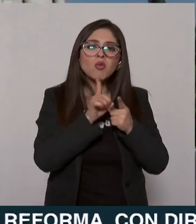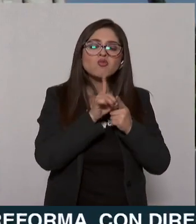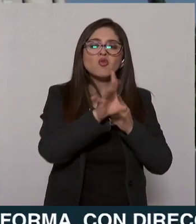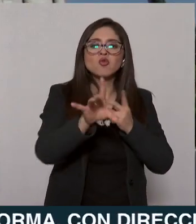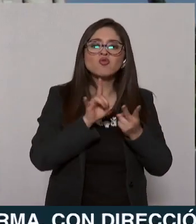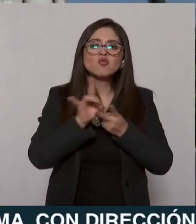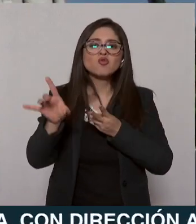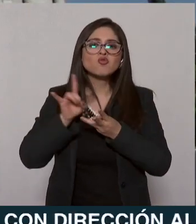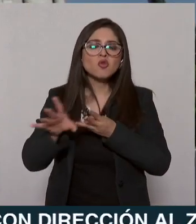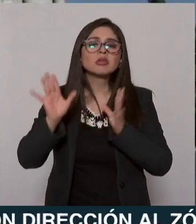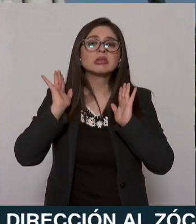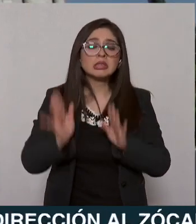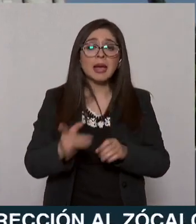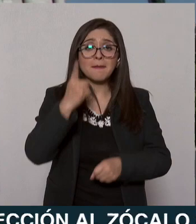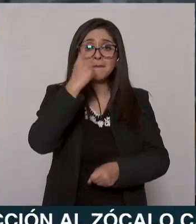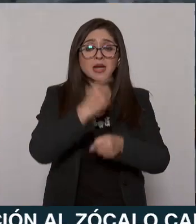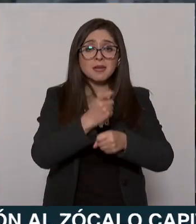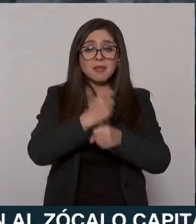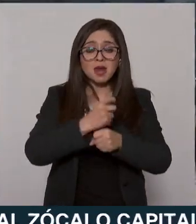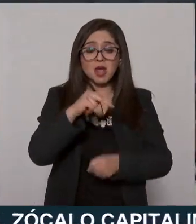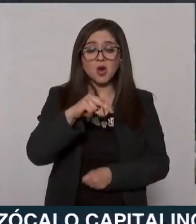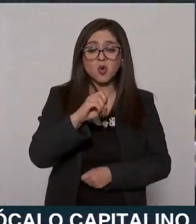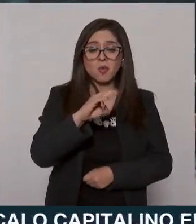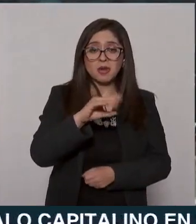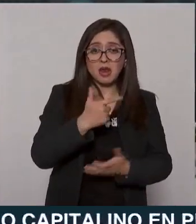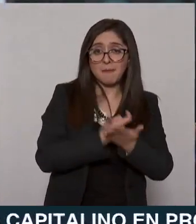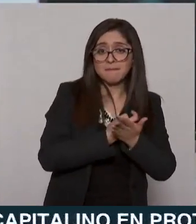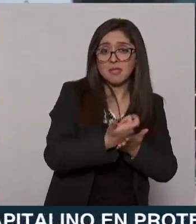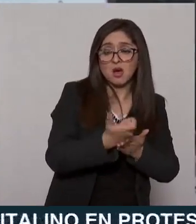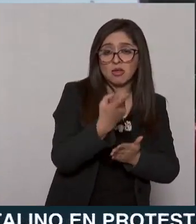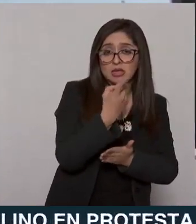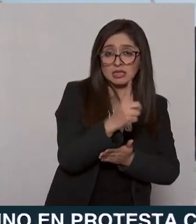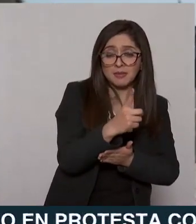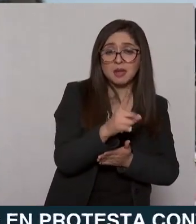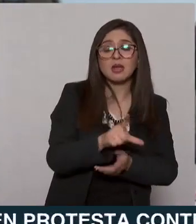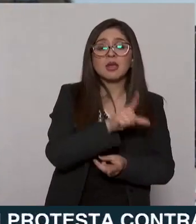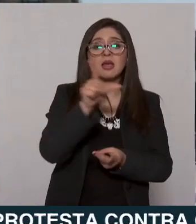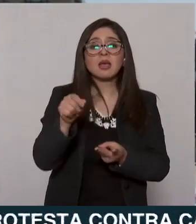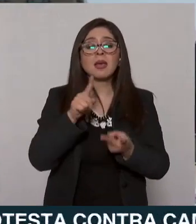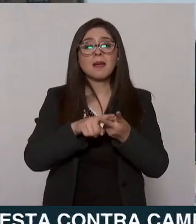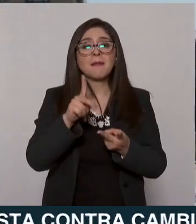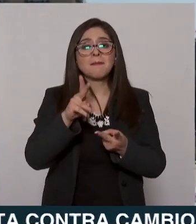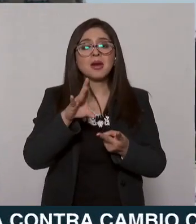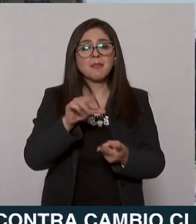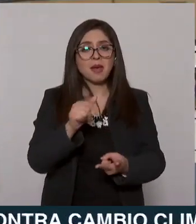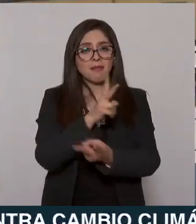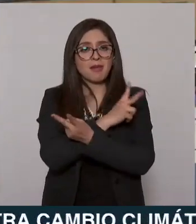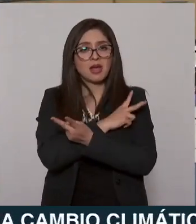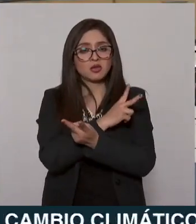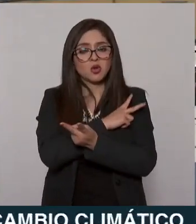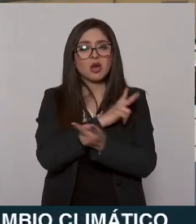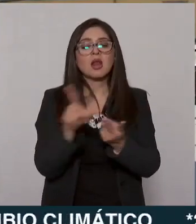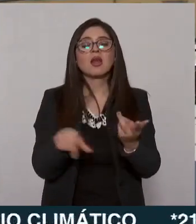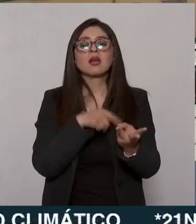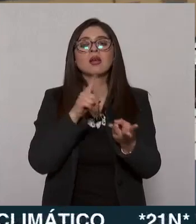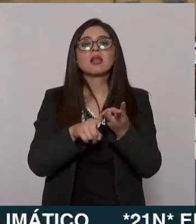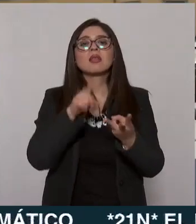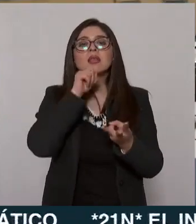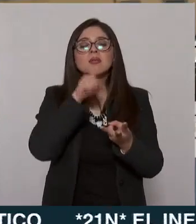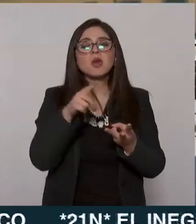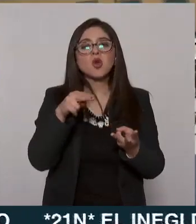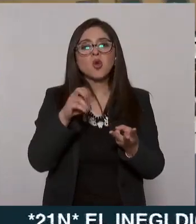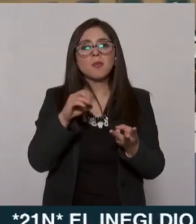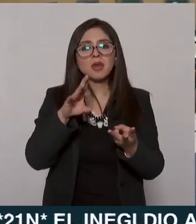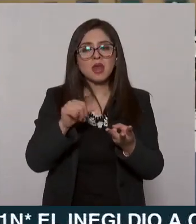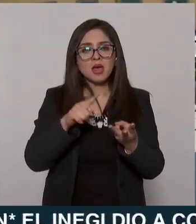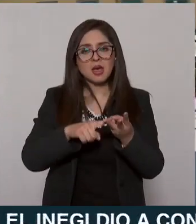aparecieron la primera nómina de diciembre, la prima vacacional y la segunda nómina